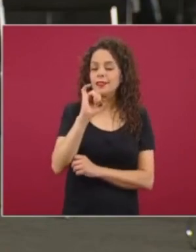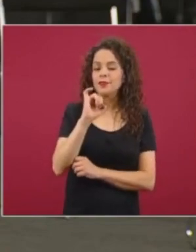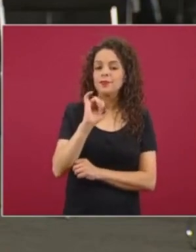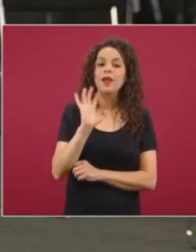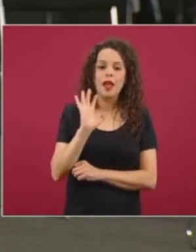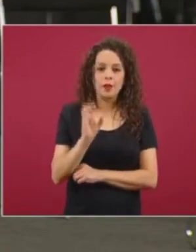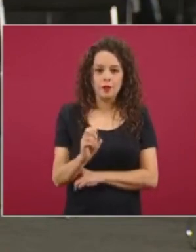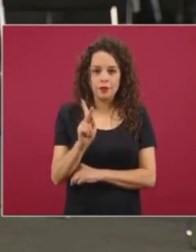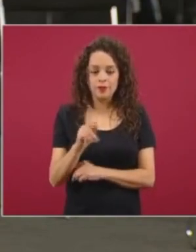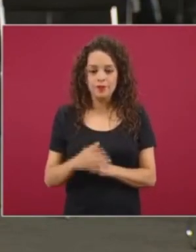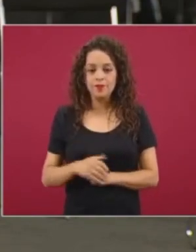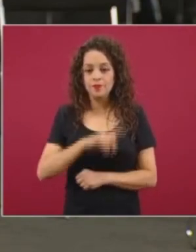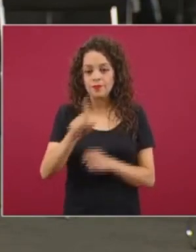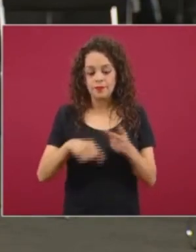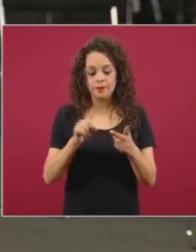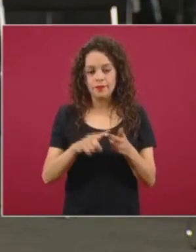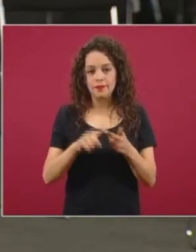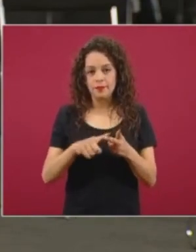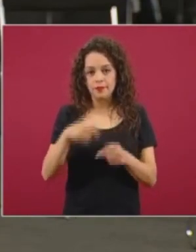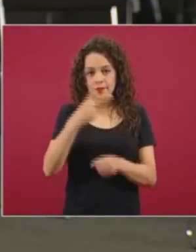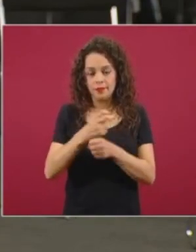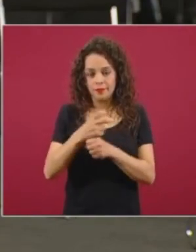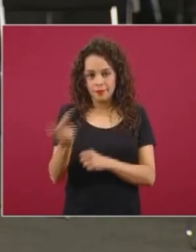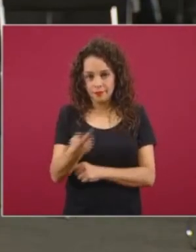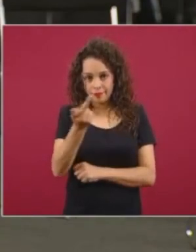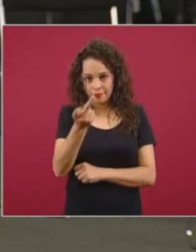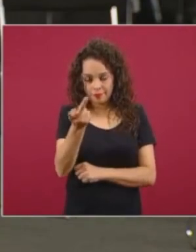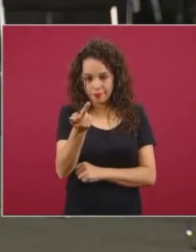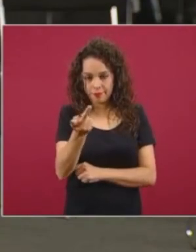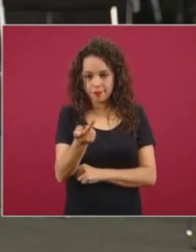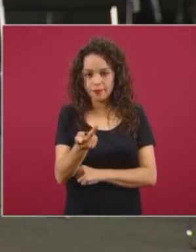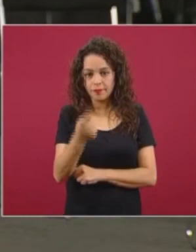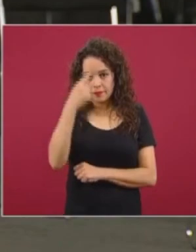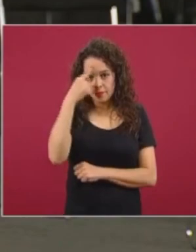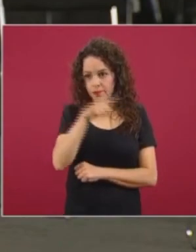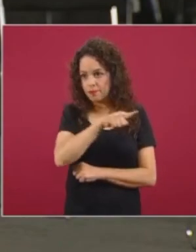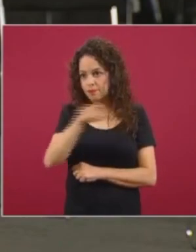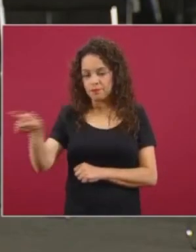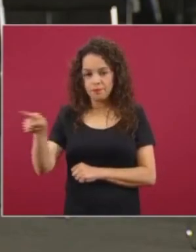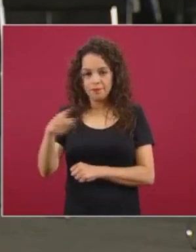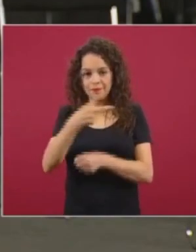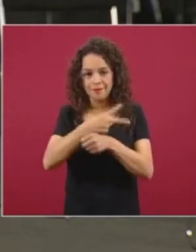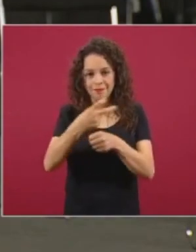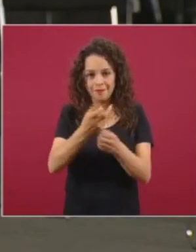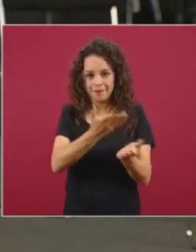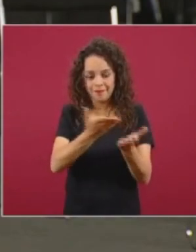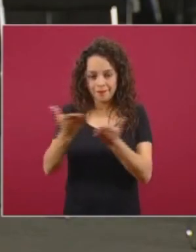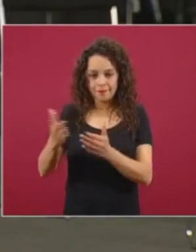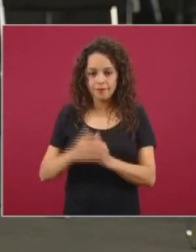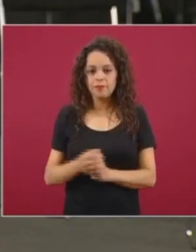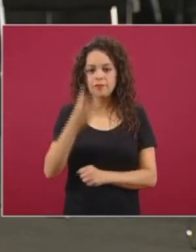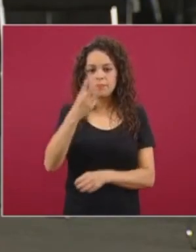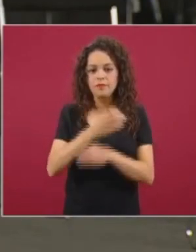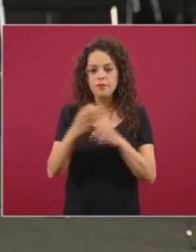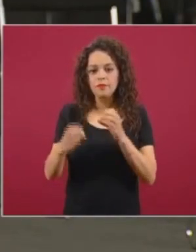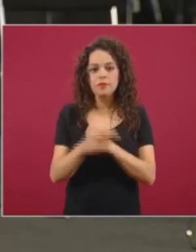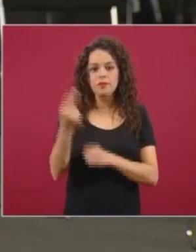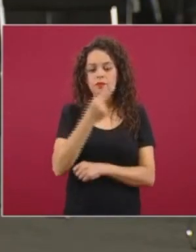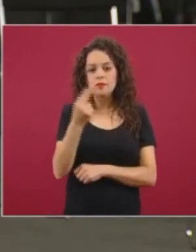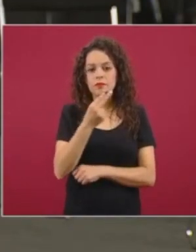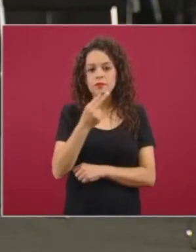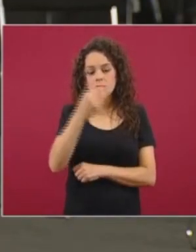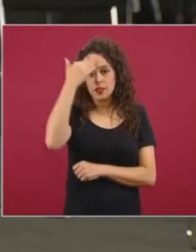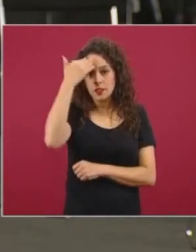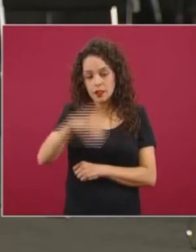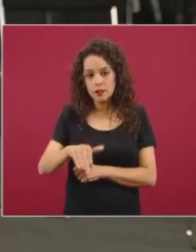Y una segunda pregunta para sus invitadas. ¿Cuáles serían estas 3 condiciones que habríamos de tener en consideración las mujeres